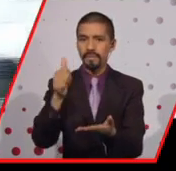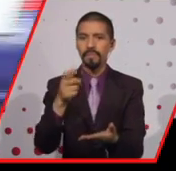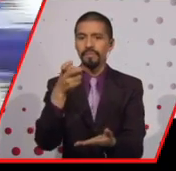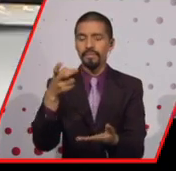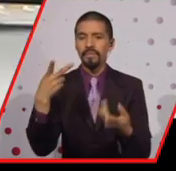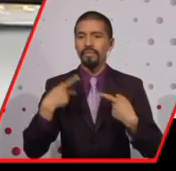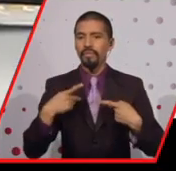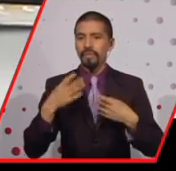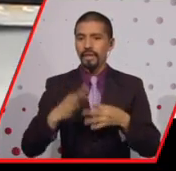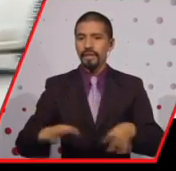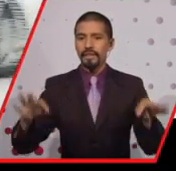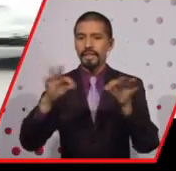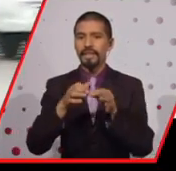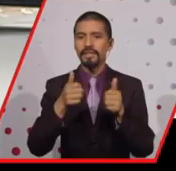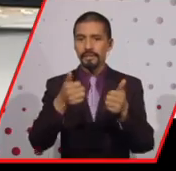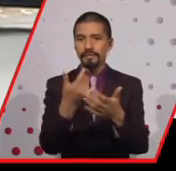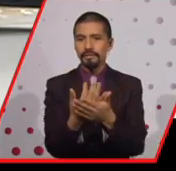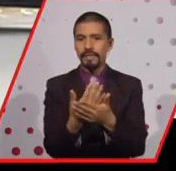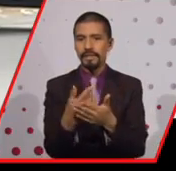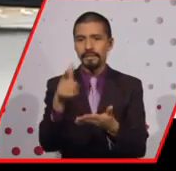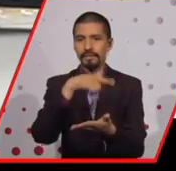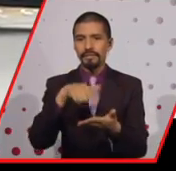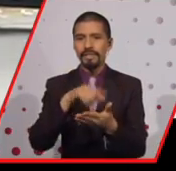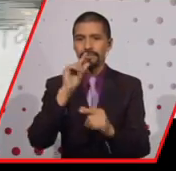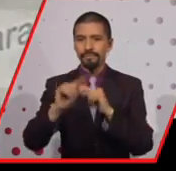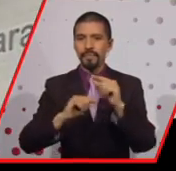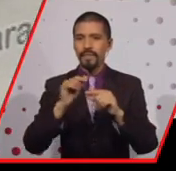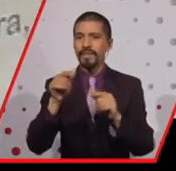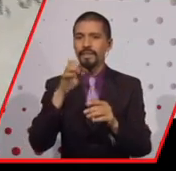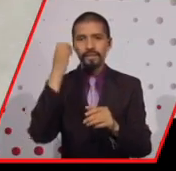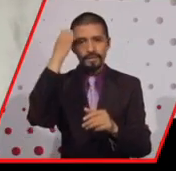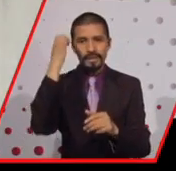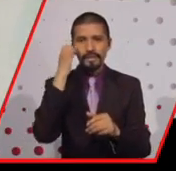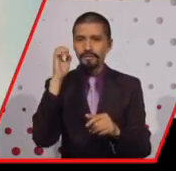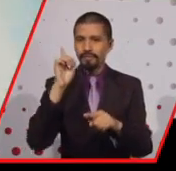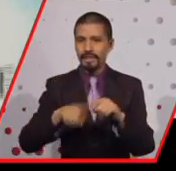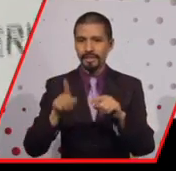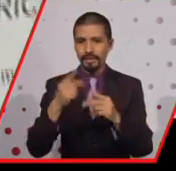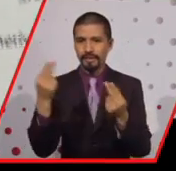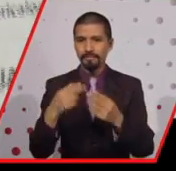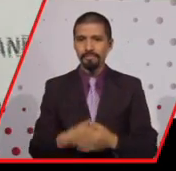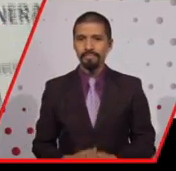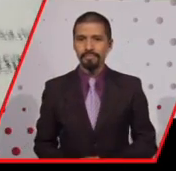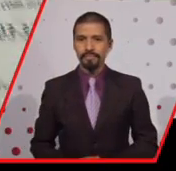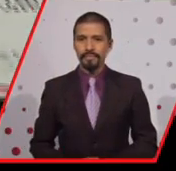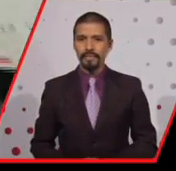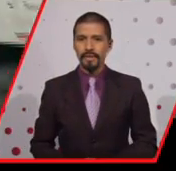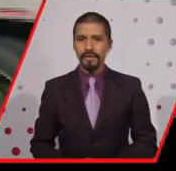uso de esta importante avenida esperan que la zona deje de ser un estacionamiento de vehículos pesados.